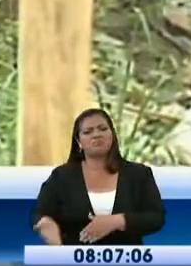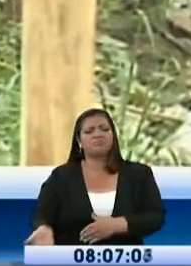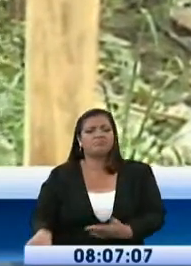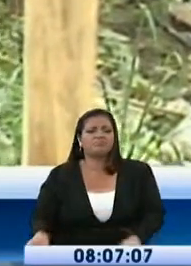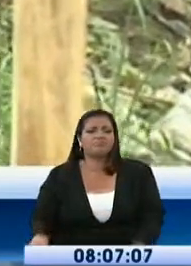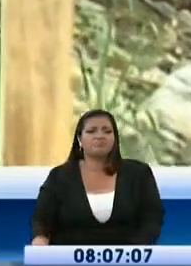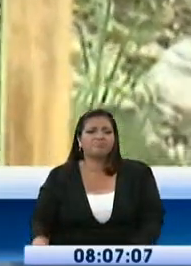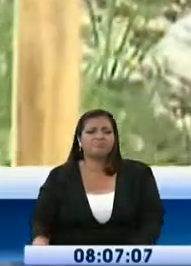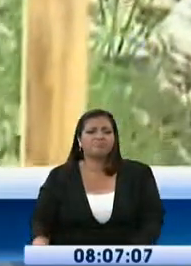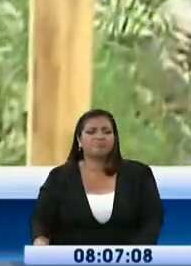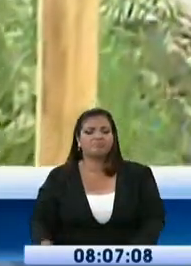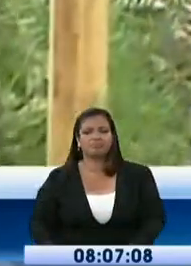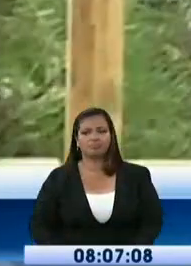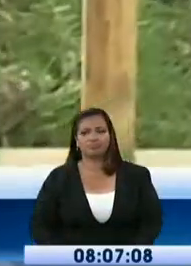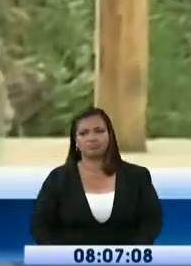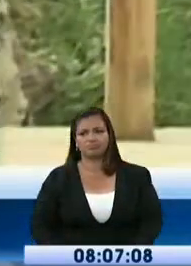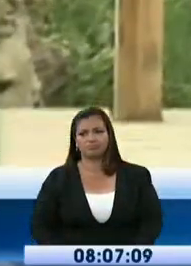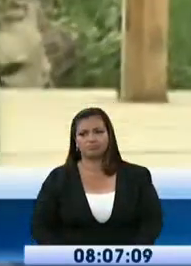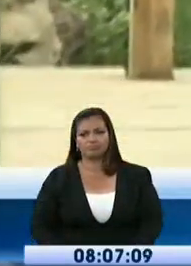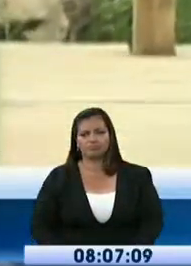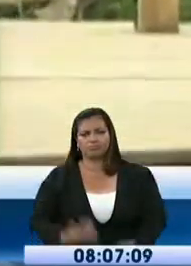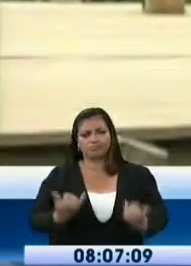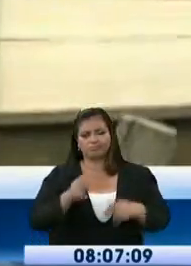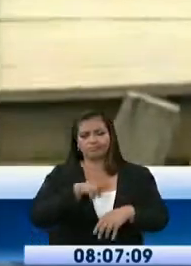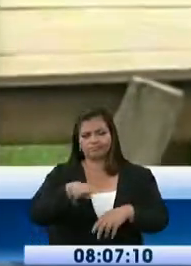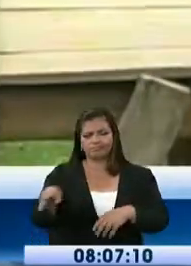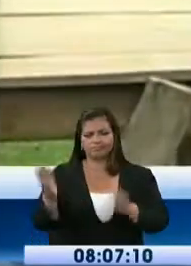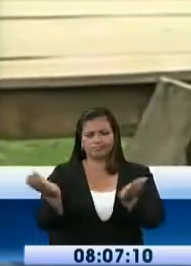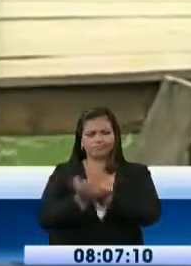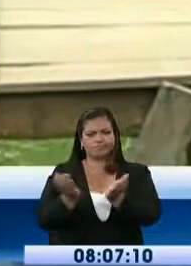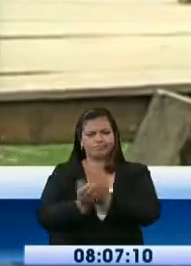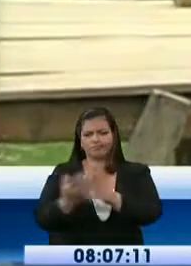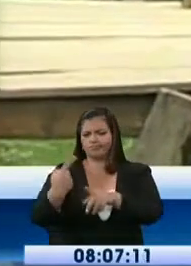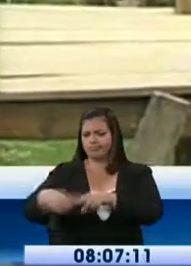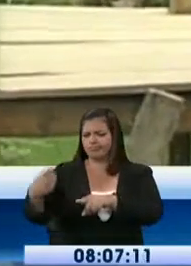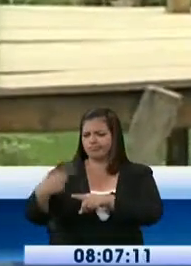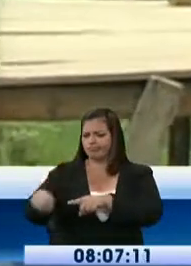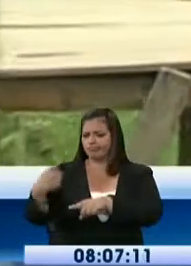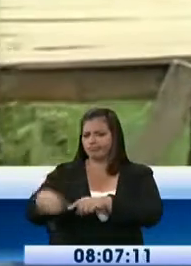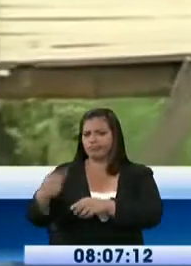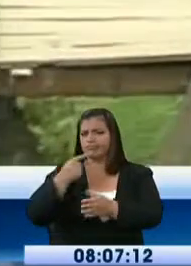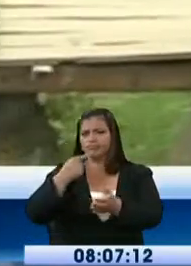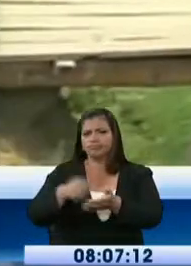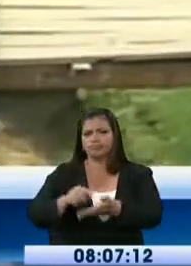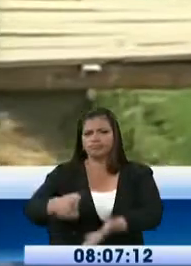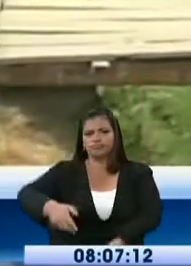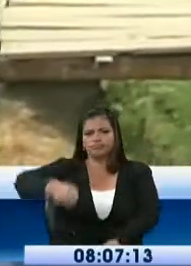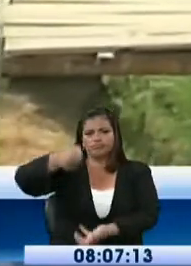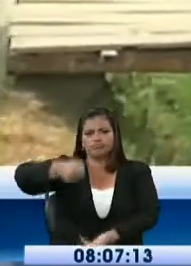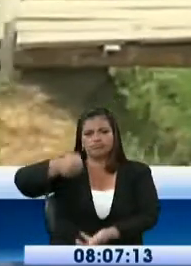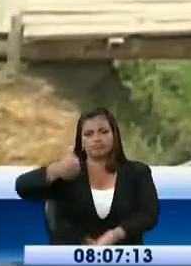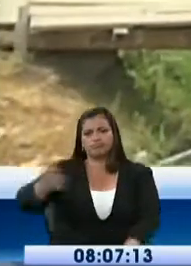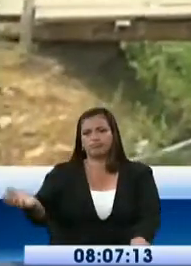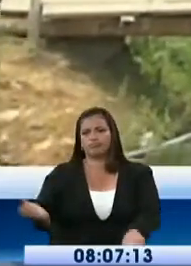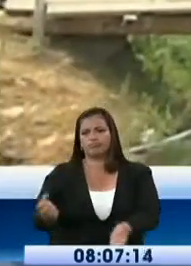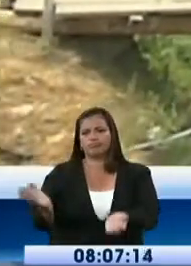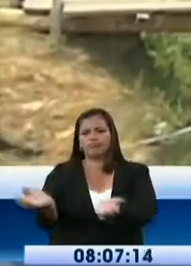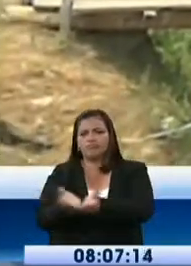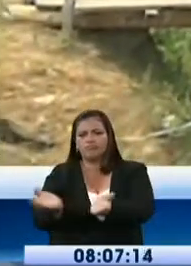más acá, estamos viendo la cantidad de desechos que hay. Hay de todo un poco, por ejemplo, vemos un balde, vemos fundas de